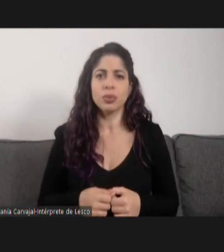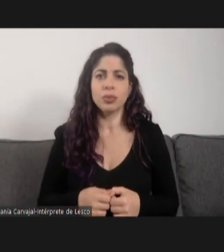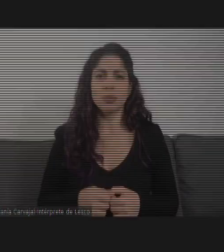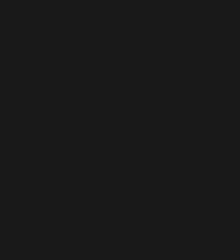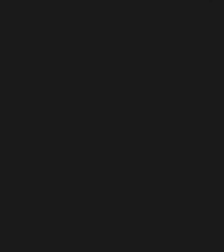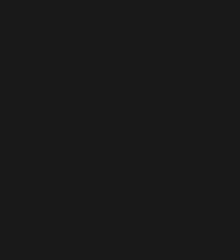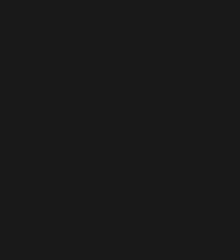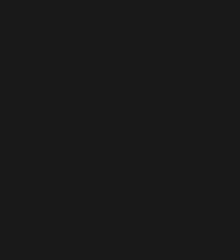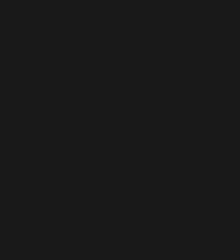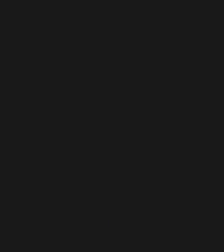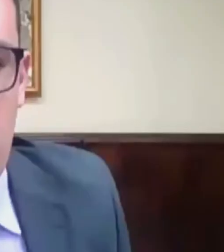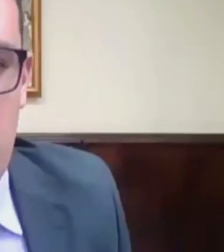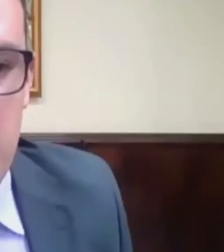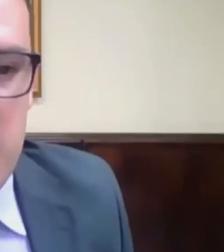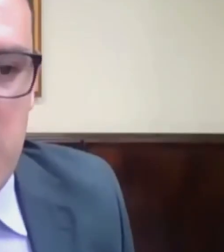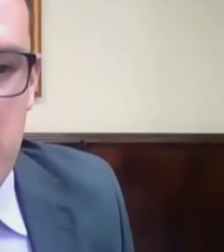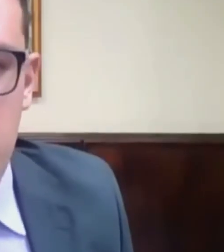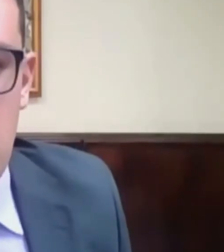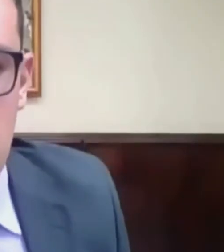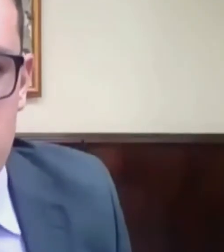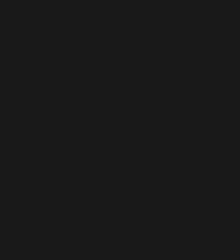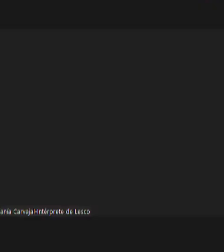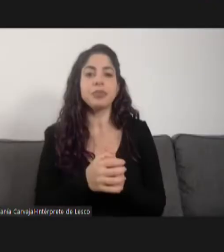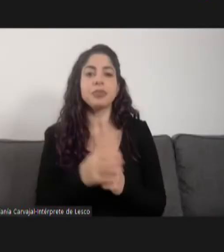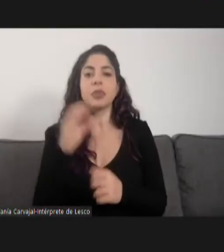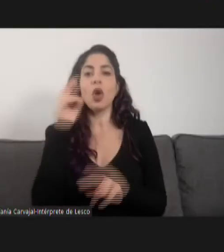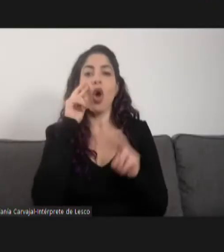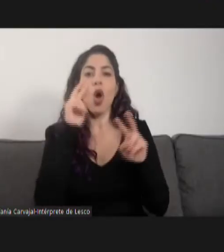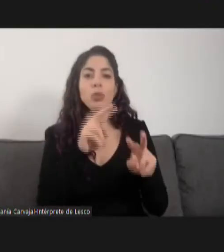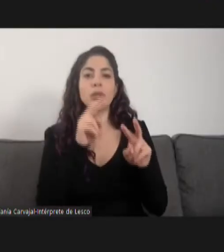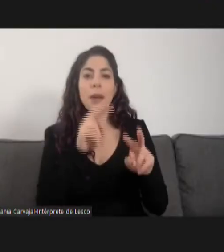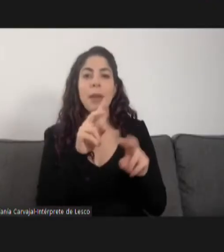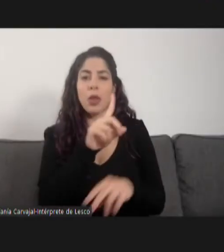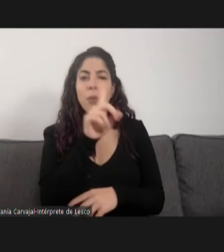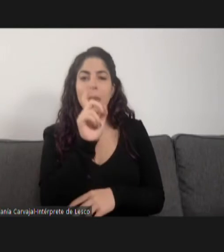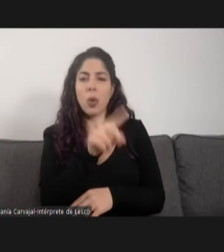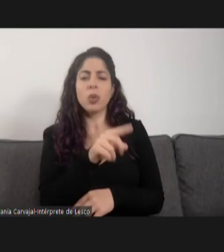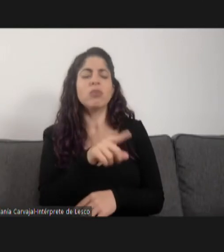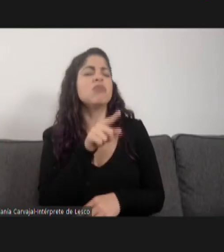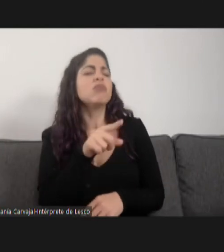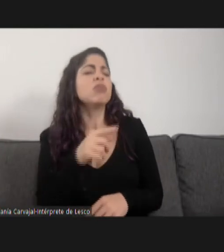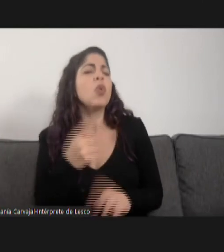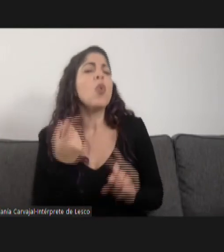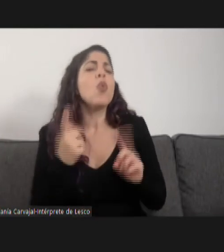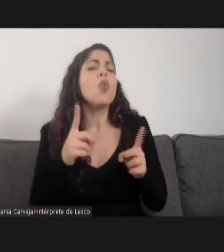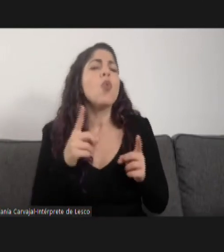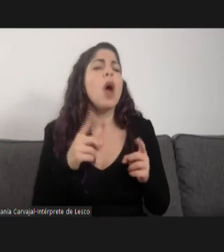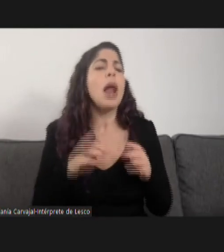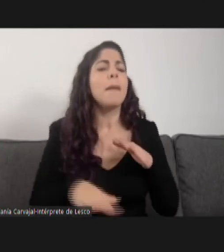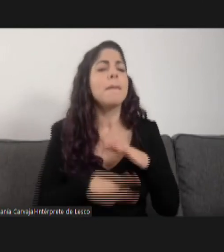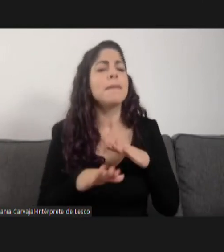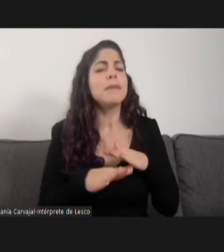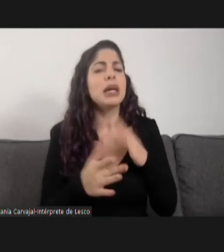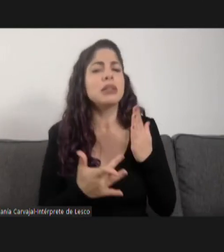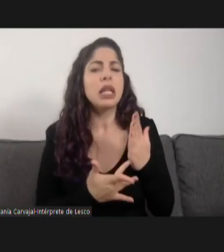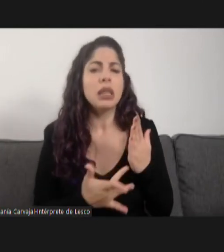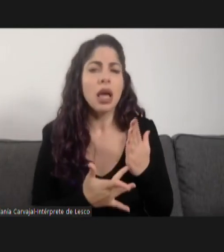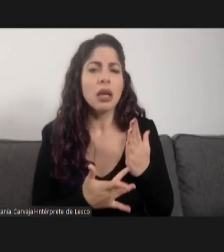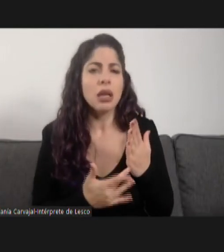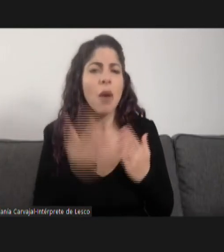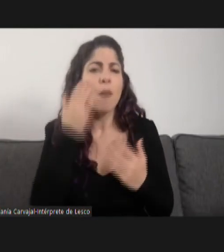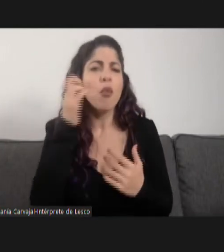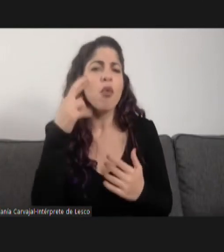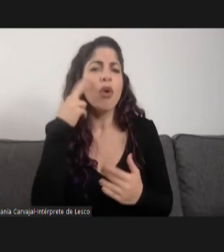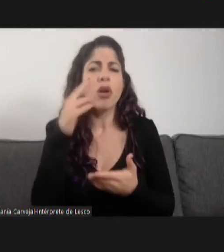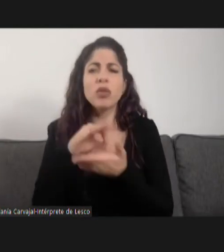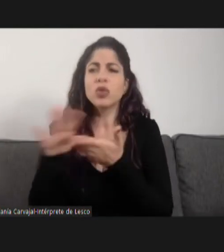También para el doctor Salas, el medio digital El Observador consulta: ¿cuál es el sustento técnico para mantener abiertas las escuelas